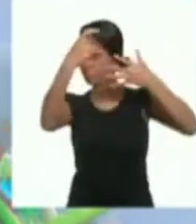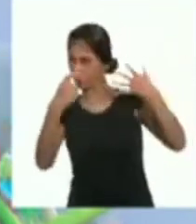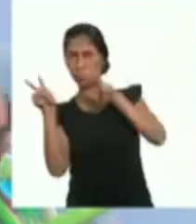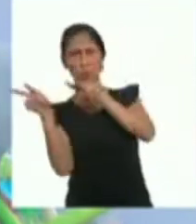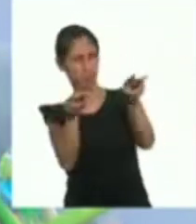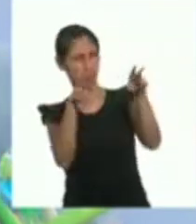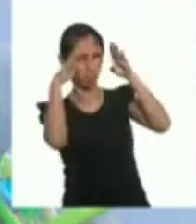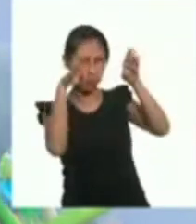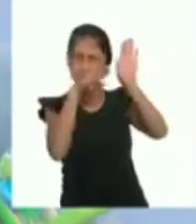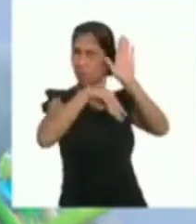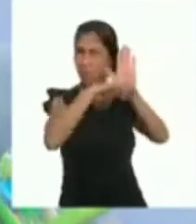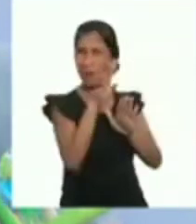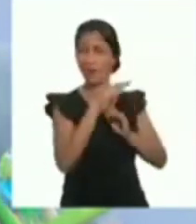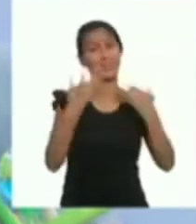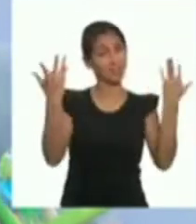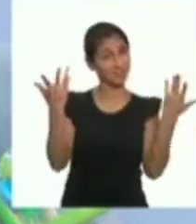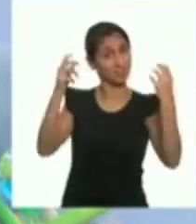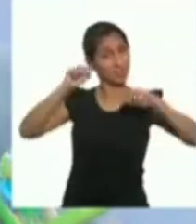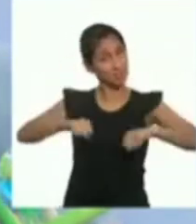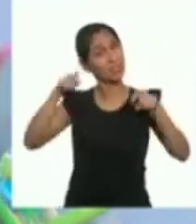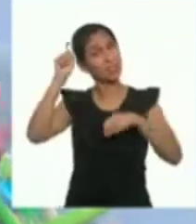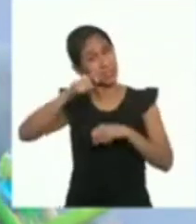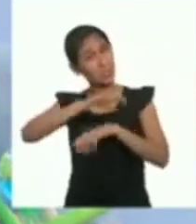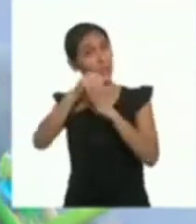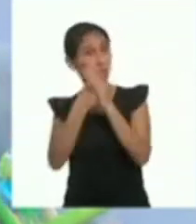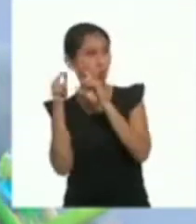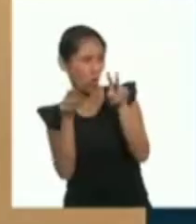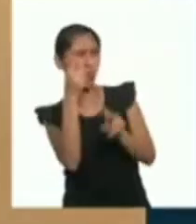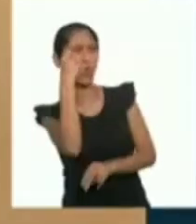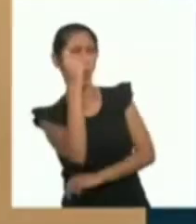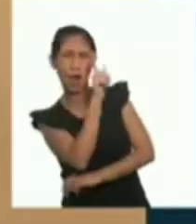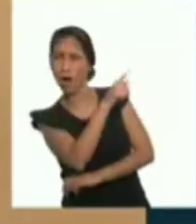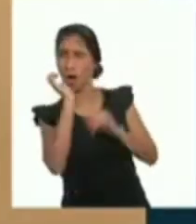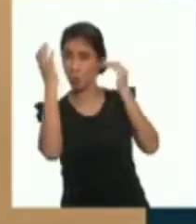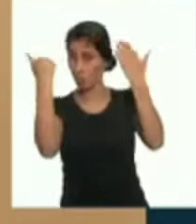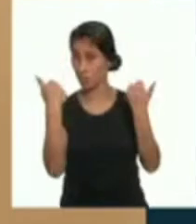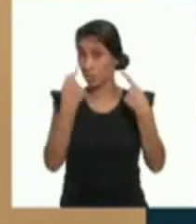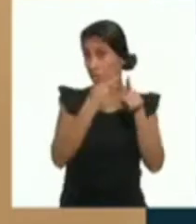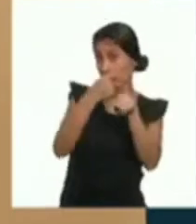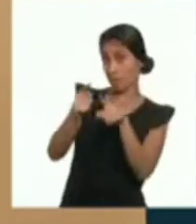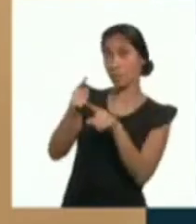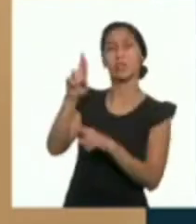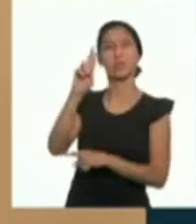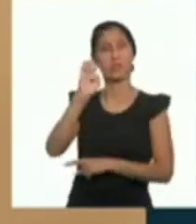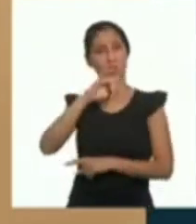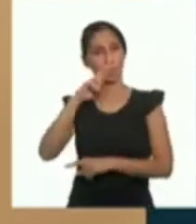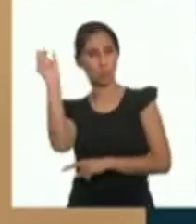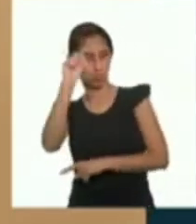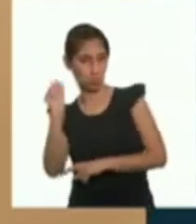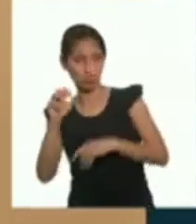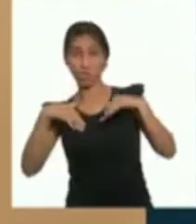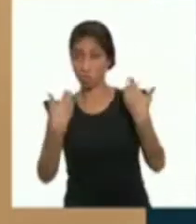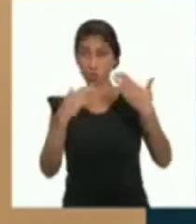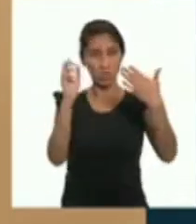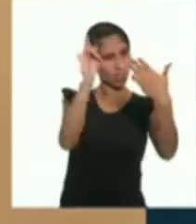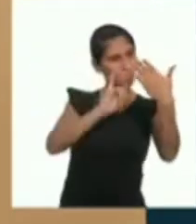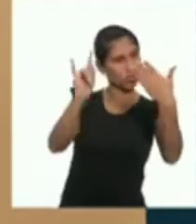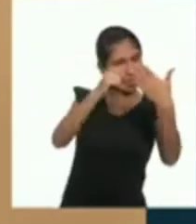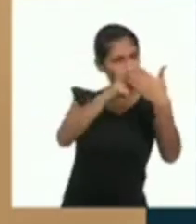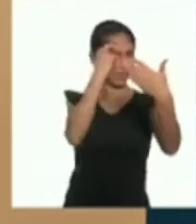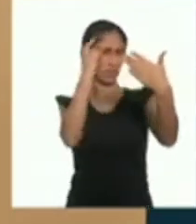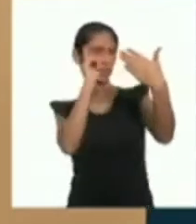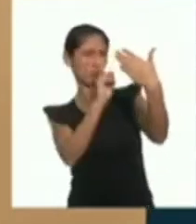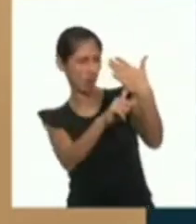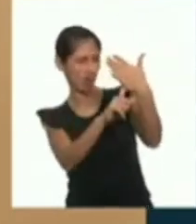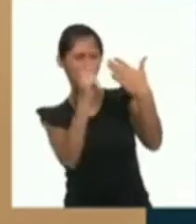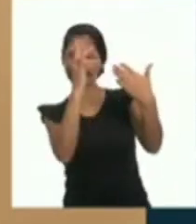mujeres, día a día, en búsqueda de una sociedad más equitativa y justa. Y existen recursos en el lenguaje visual que se pueden emplear para que esos